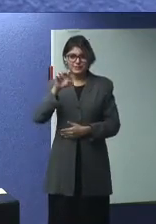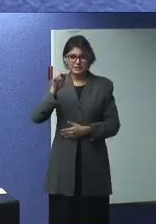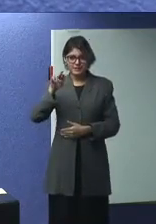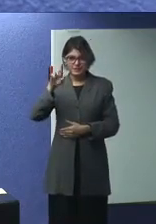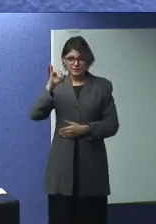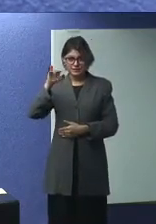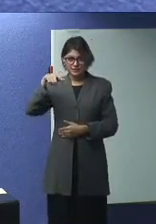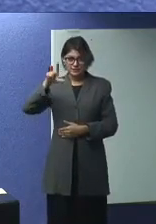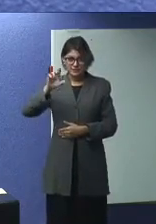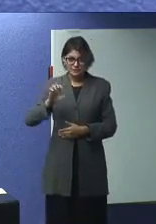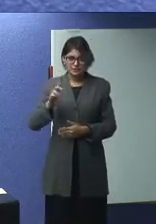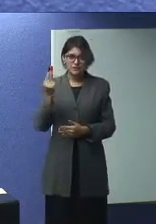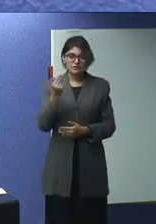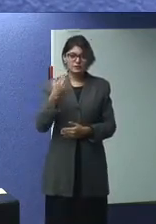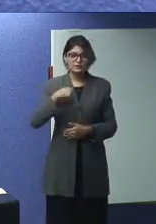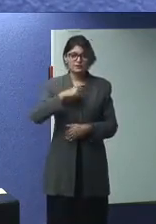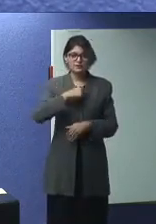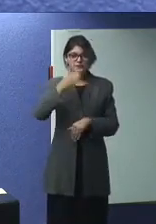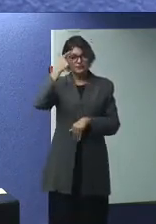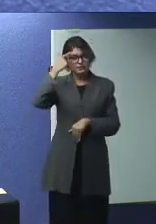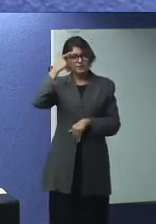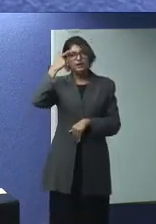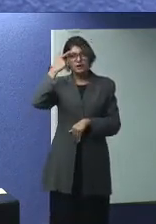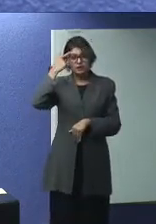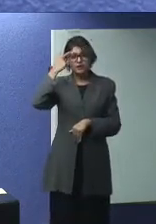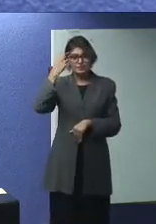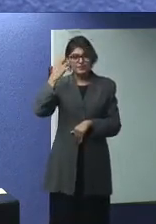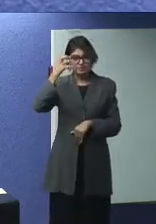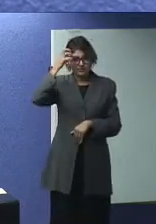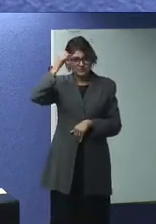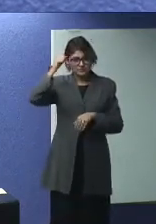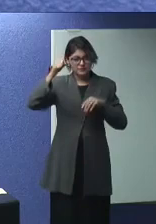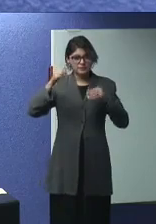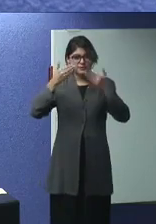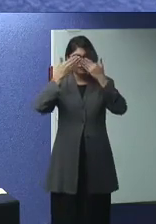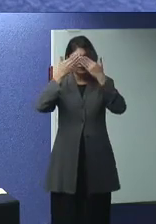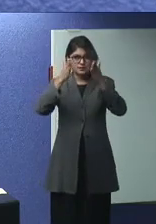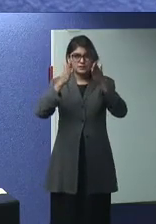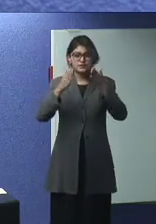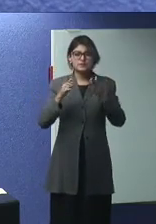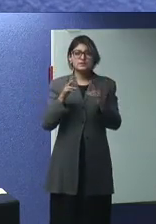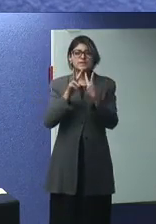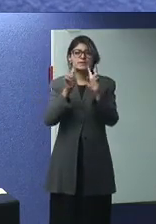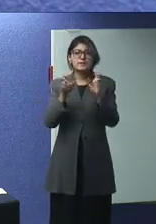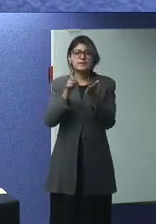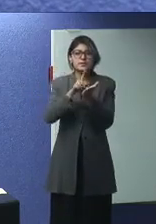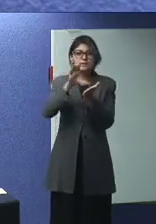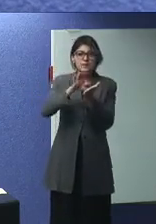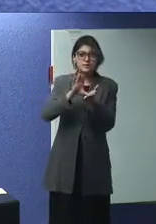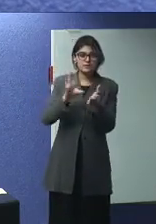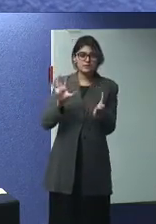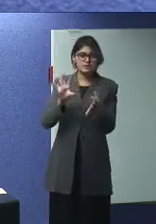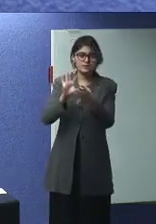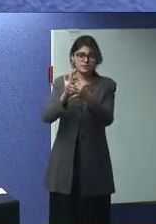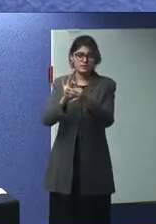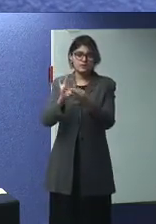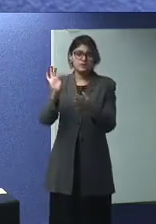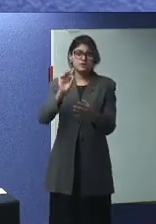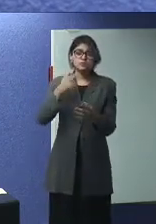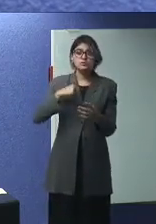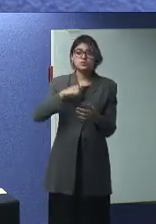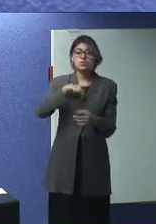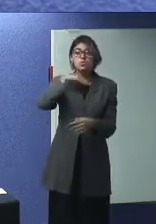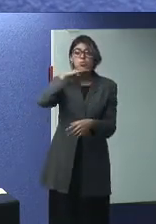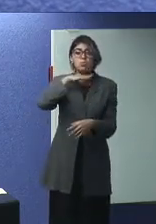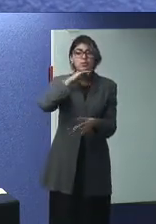bases que este debe de ser la concepción sobre la cual abordar el tema de la discapacidad. Porque si no tomamos conciencia del entorno